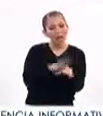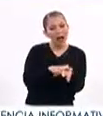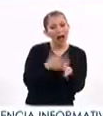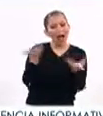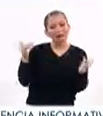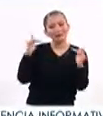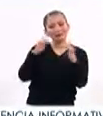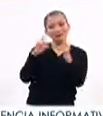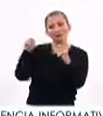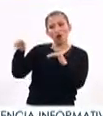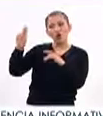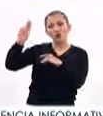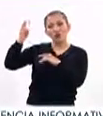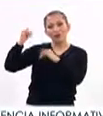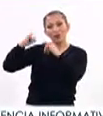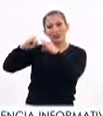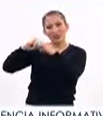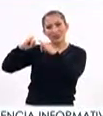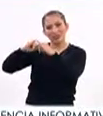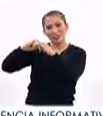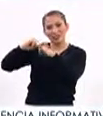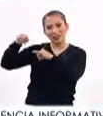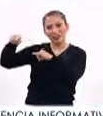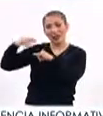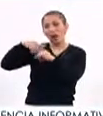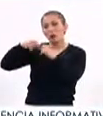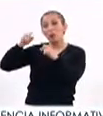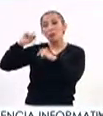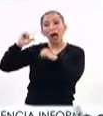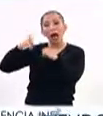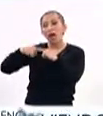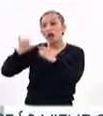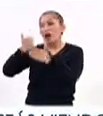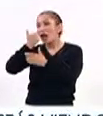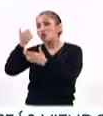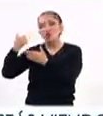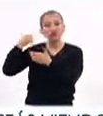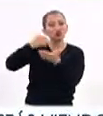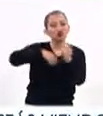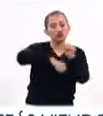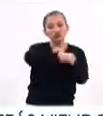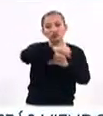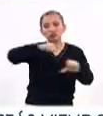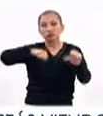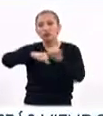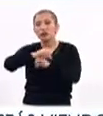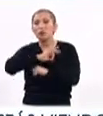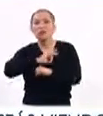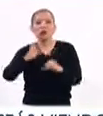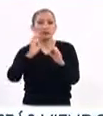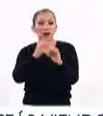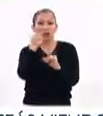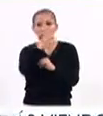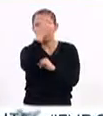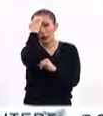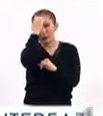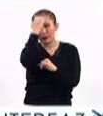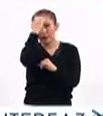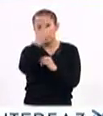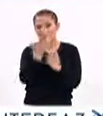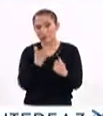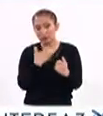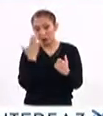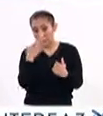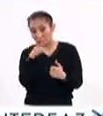más vínculos con universidades en Japón para algún tipo de movilidad? Y también que nos puedas contar tu experiencia, porque